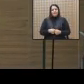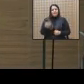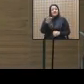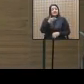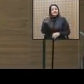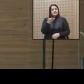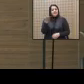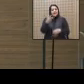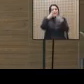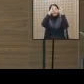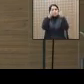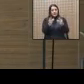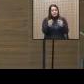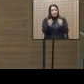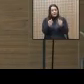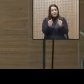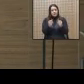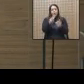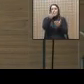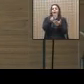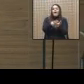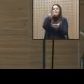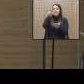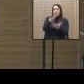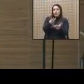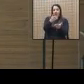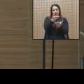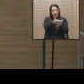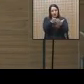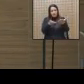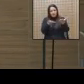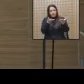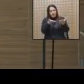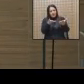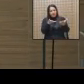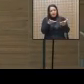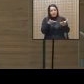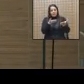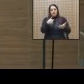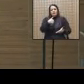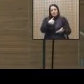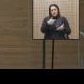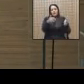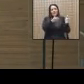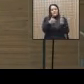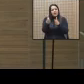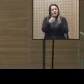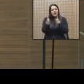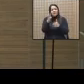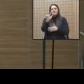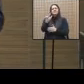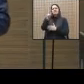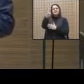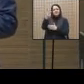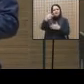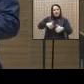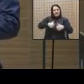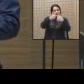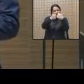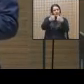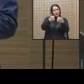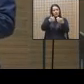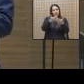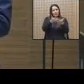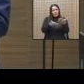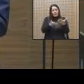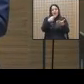que el presupuesto sea aprobado tal cual, yo también planteo el tercer reto aquí, y